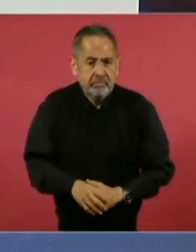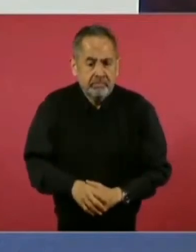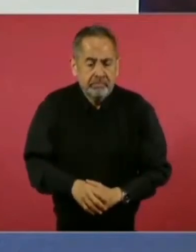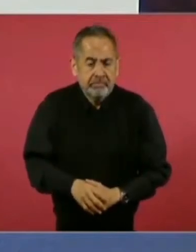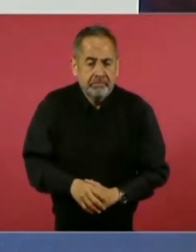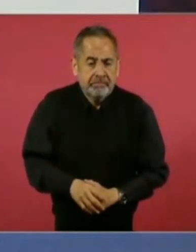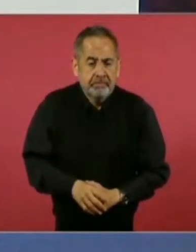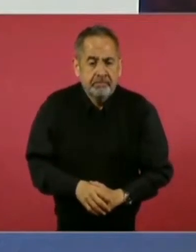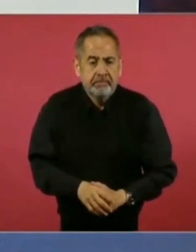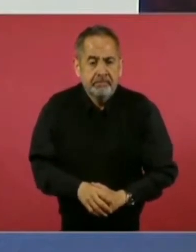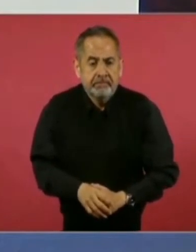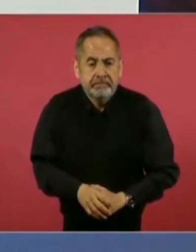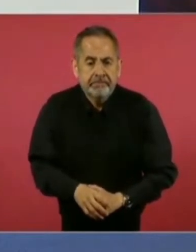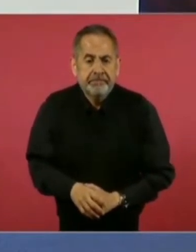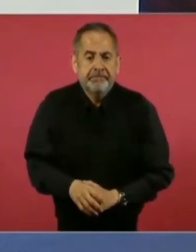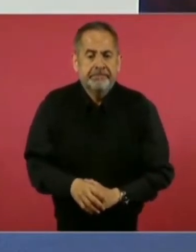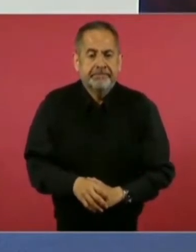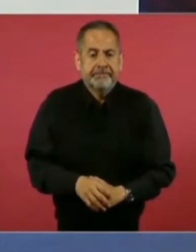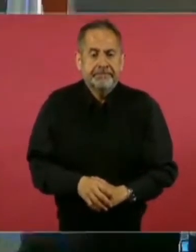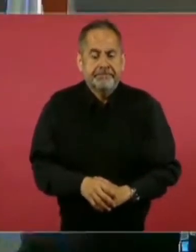si